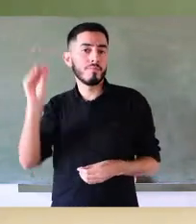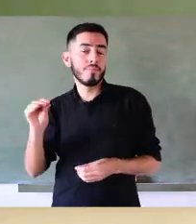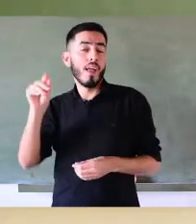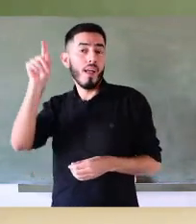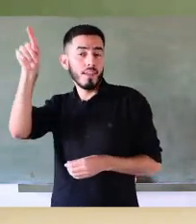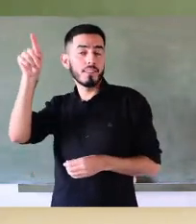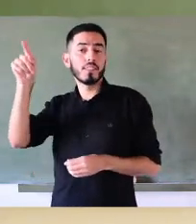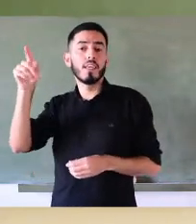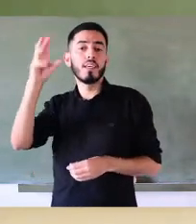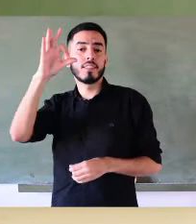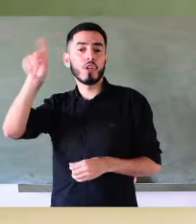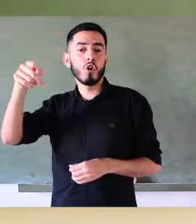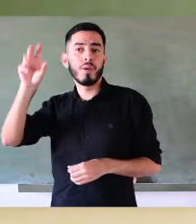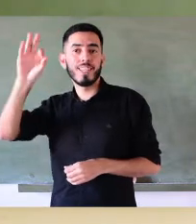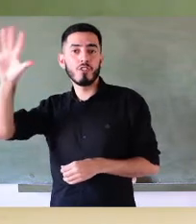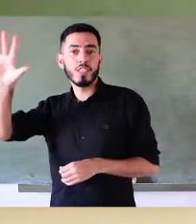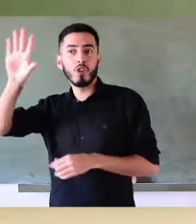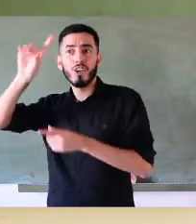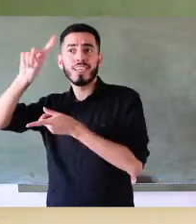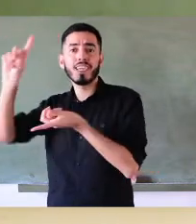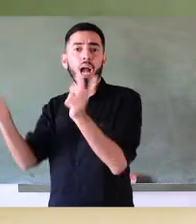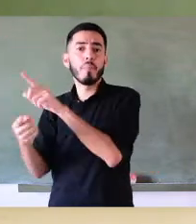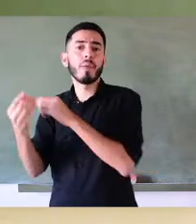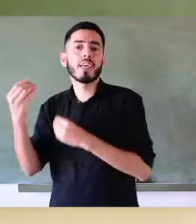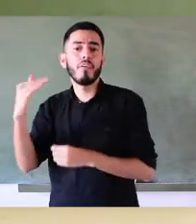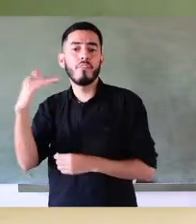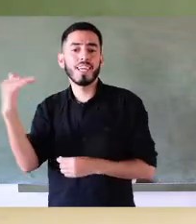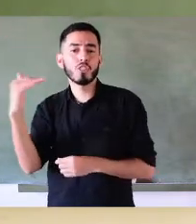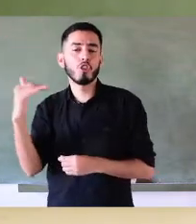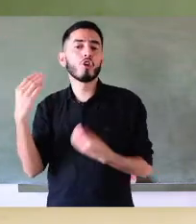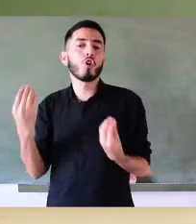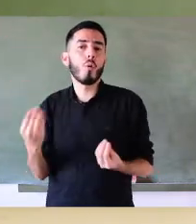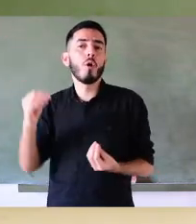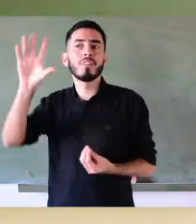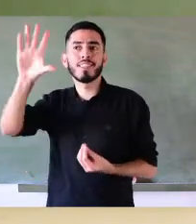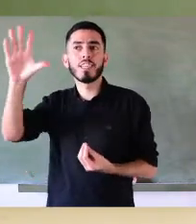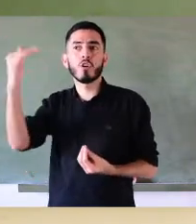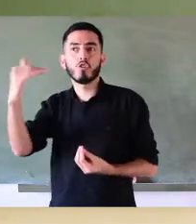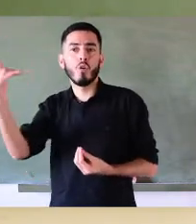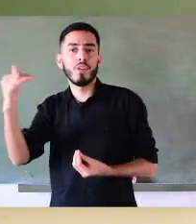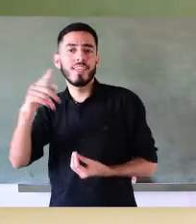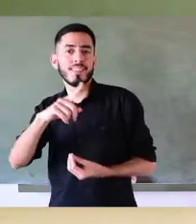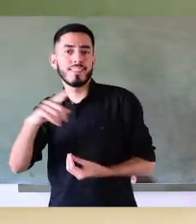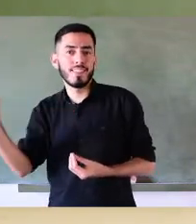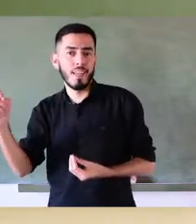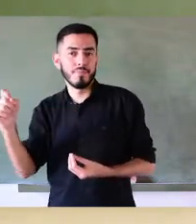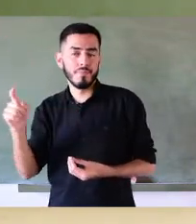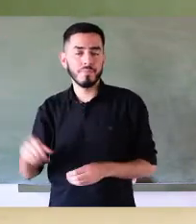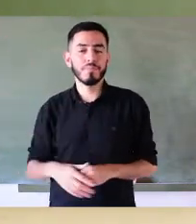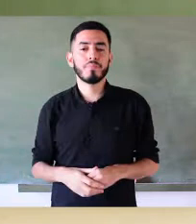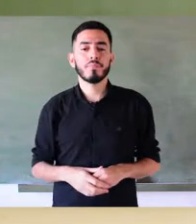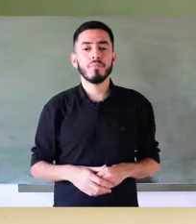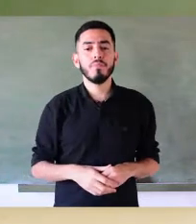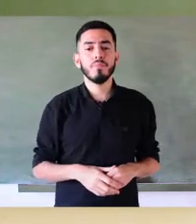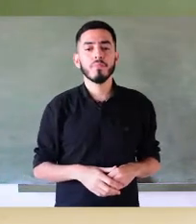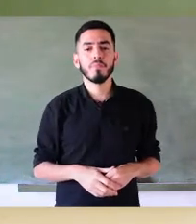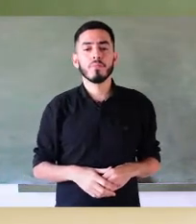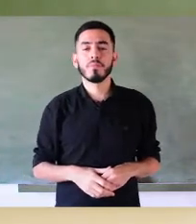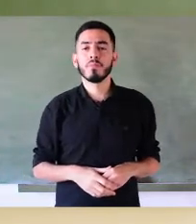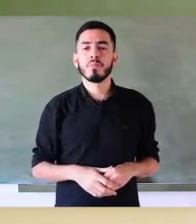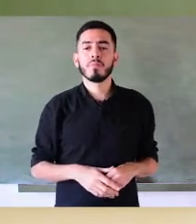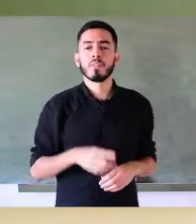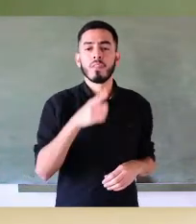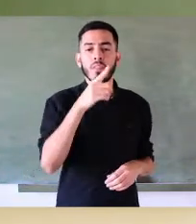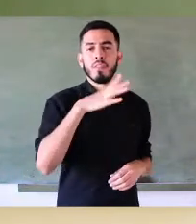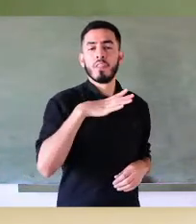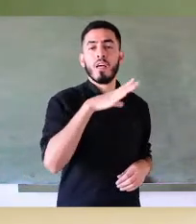pasamos a fracción y esto nos quedaría 5 sobre 100. Ahora bien, vamos a pasar a fracción nuestro